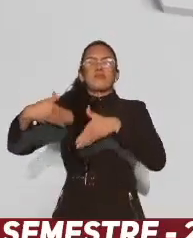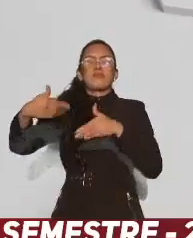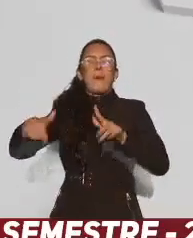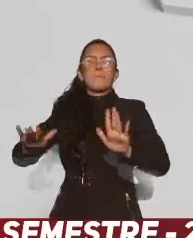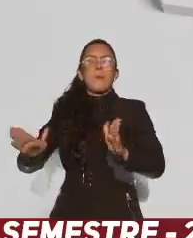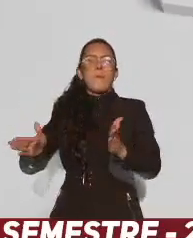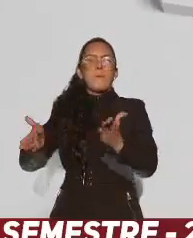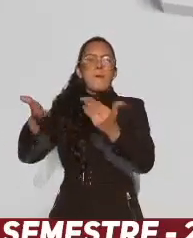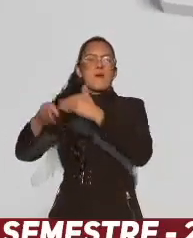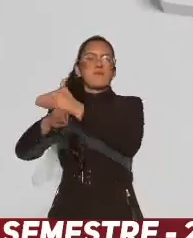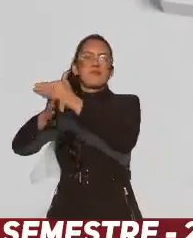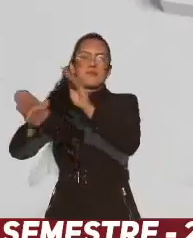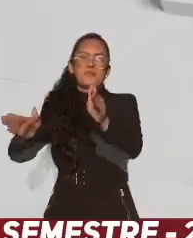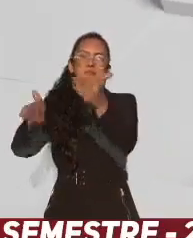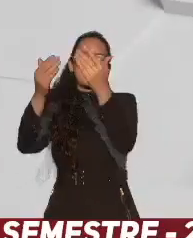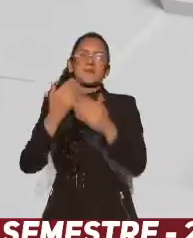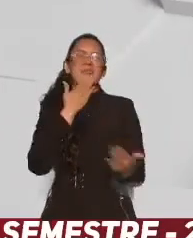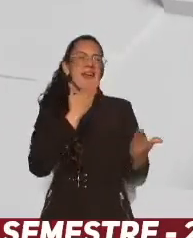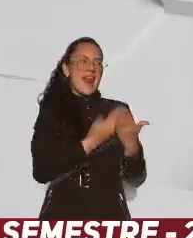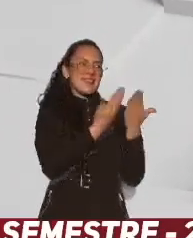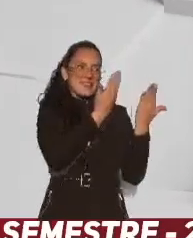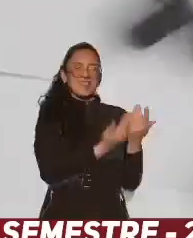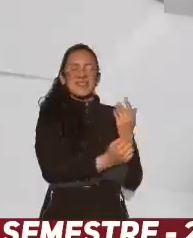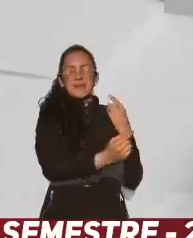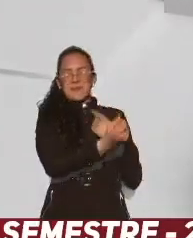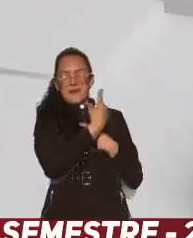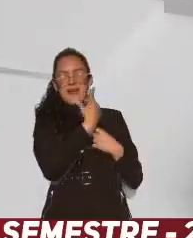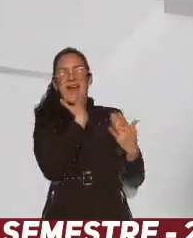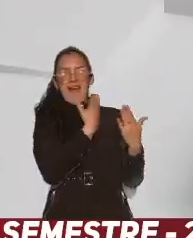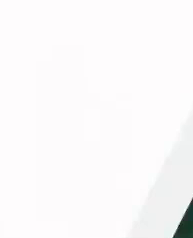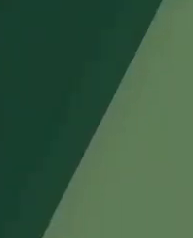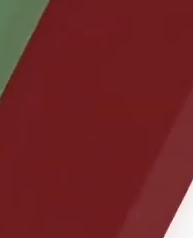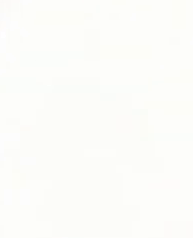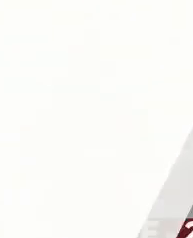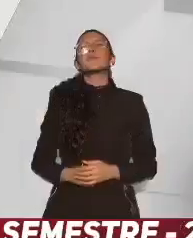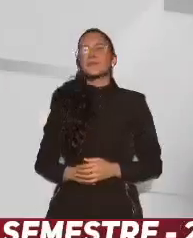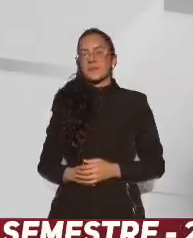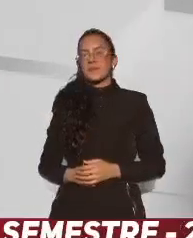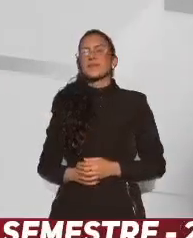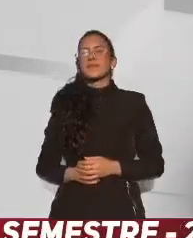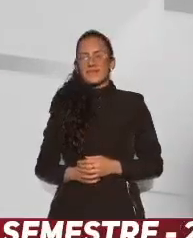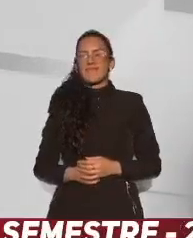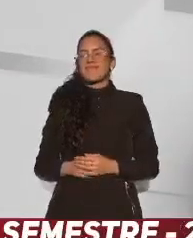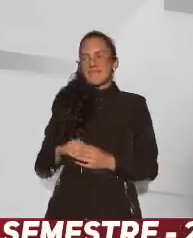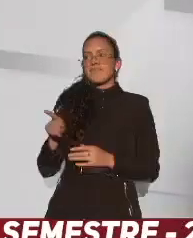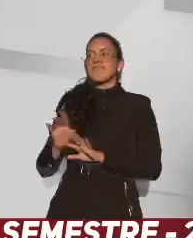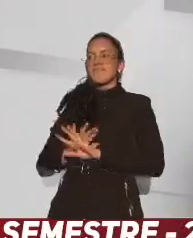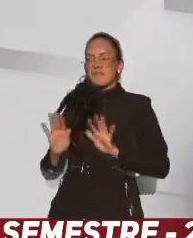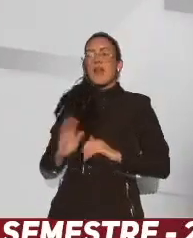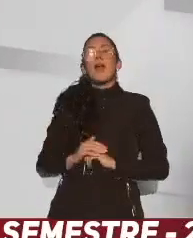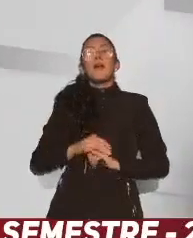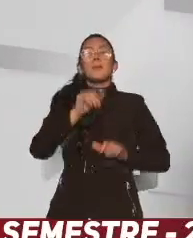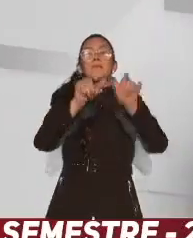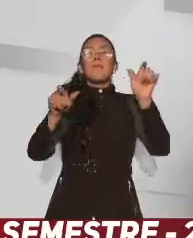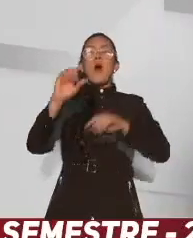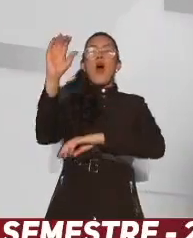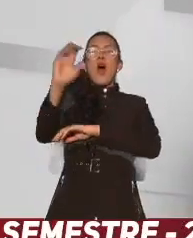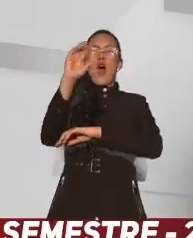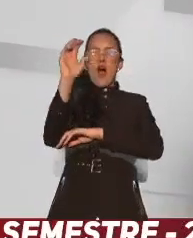de la institución. Muchas gracias de nuevo a la señora Jessica por la pregunta. Gracias, mi coronel. A continuación les presentamos a los colombianos los